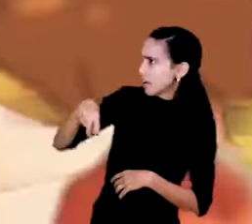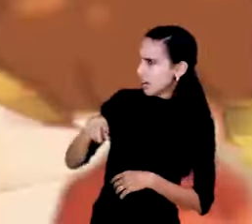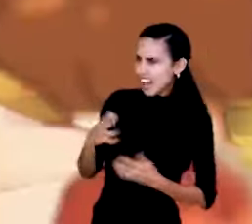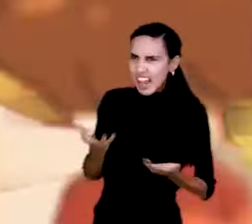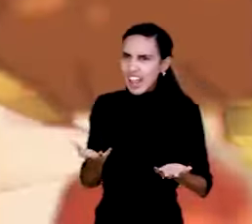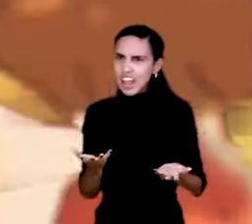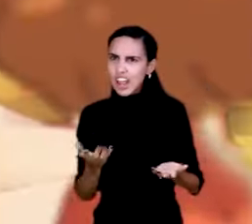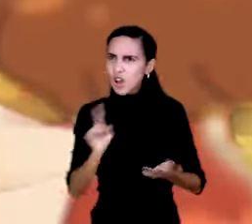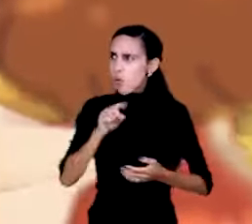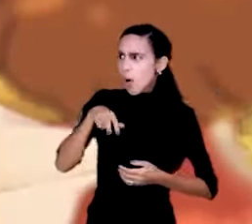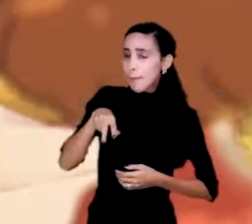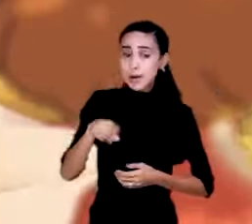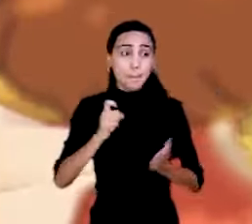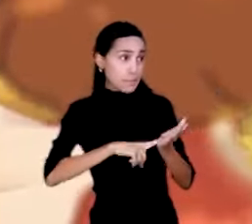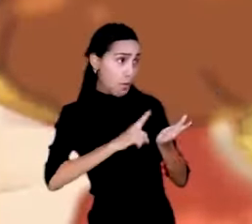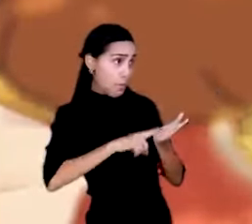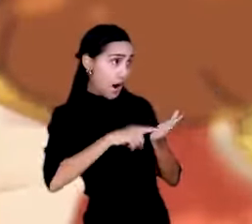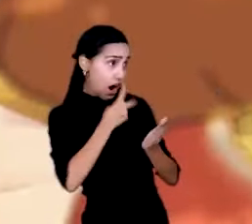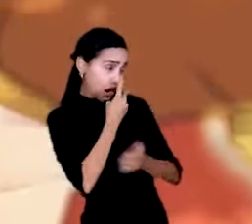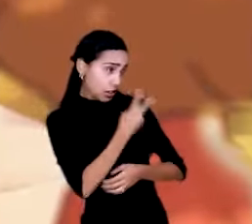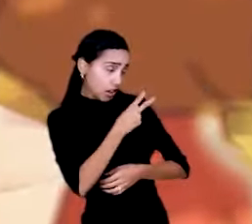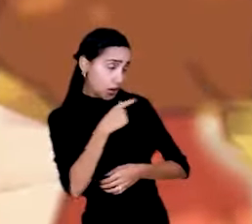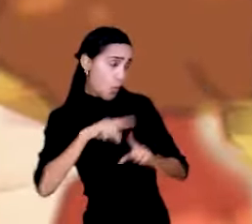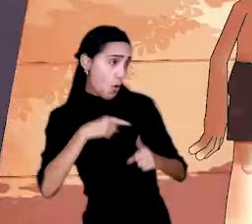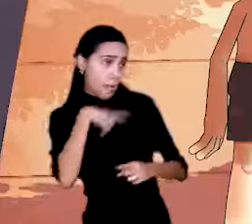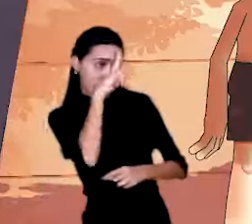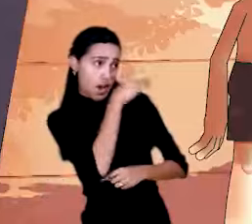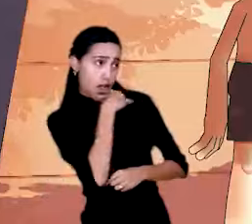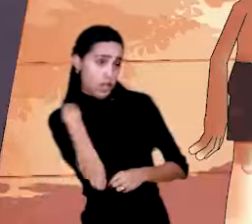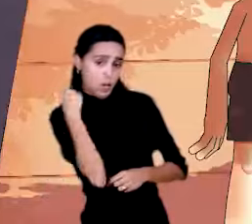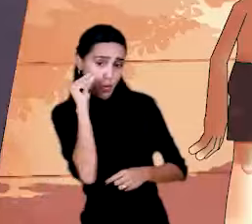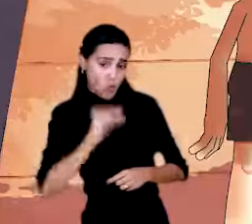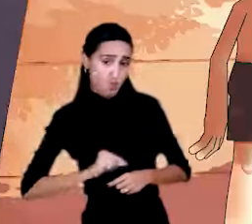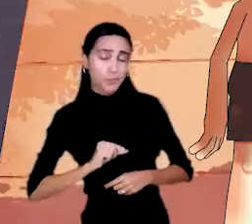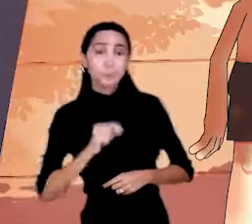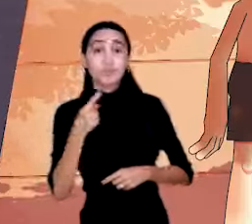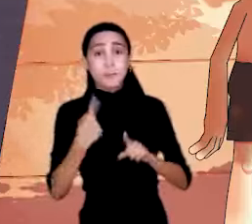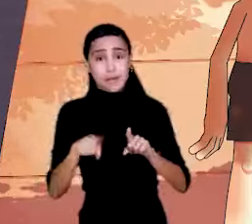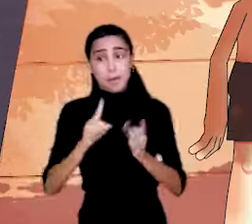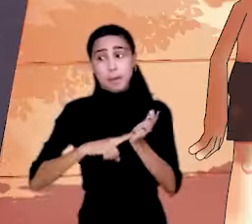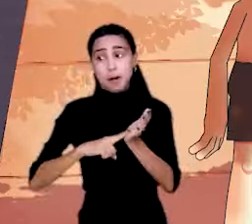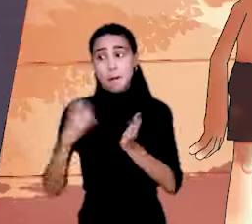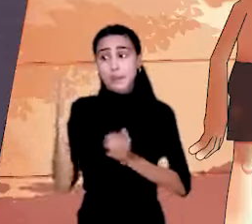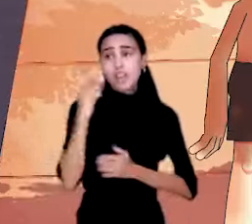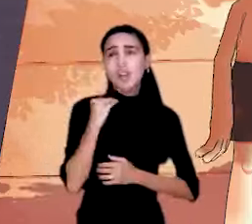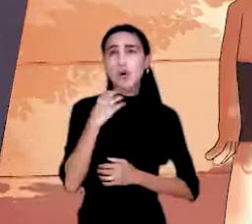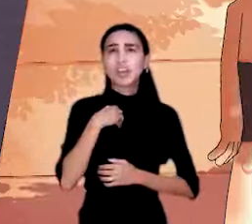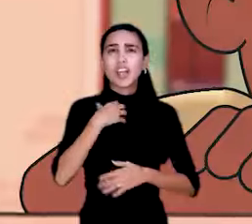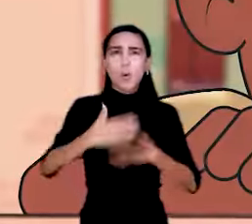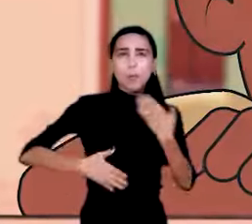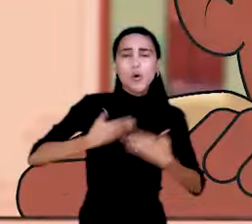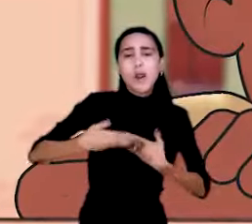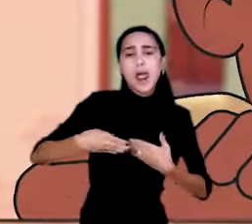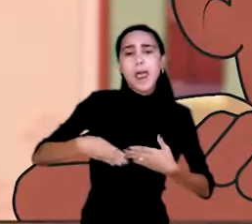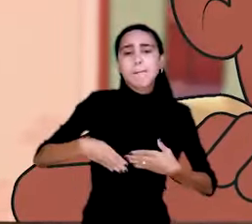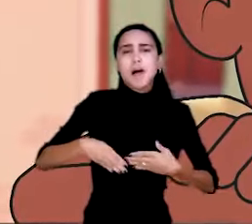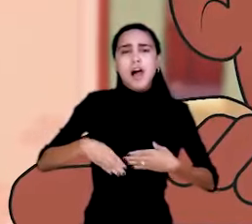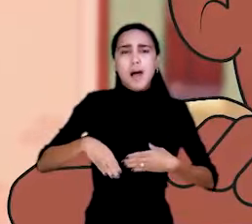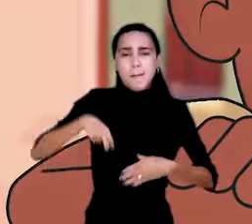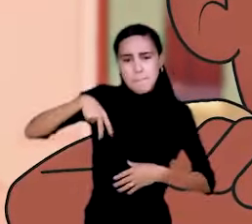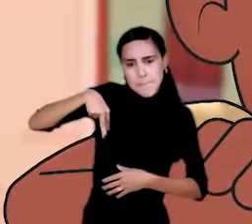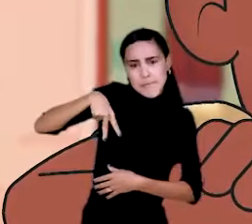camina? Mi papá es el médico que lo atiende desde que llegó al pueblo. Y me dijo que tiene un problema ahí en las piernas desde que